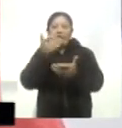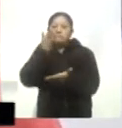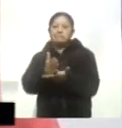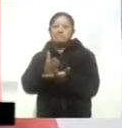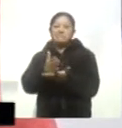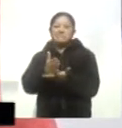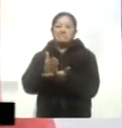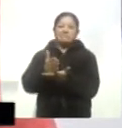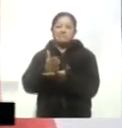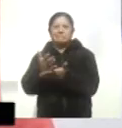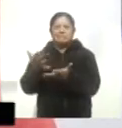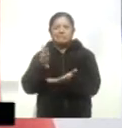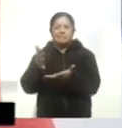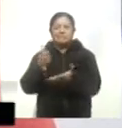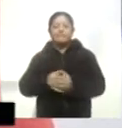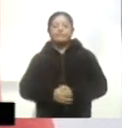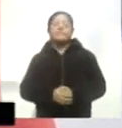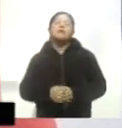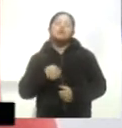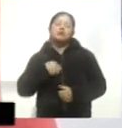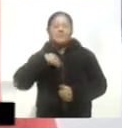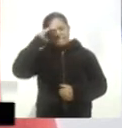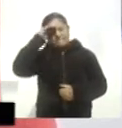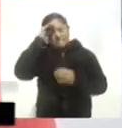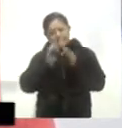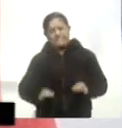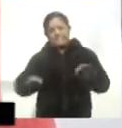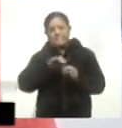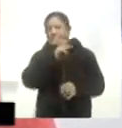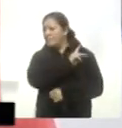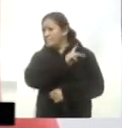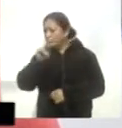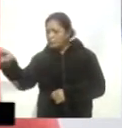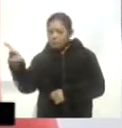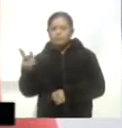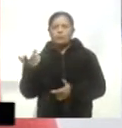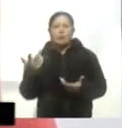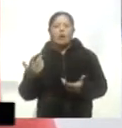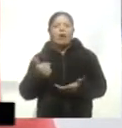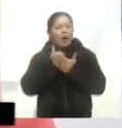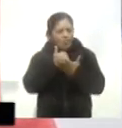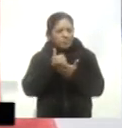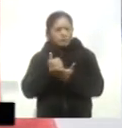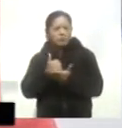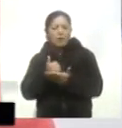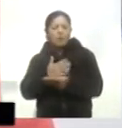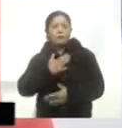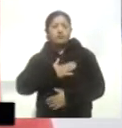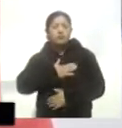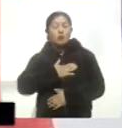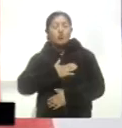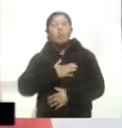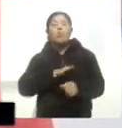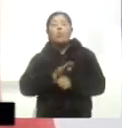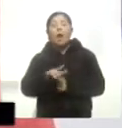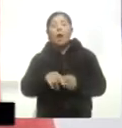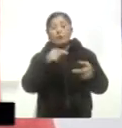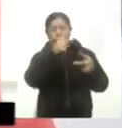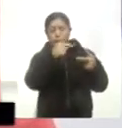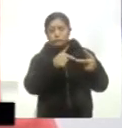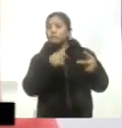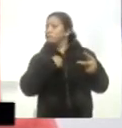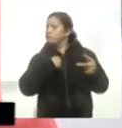eso creo que lo más importante es colaborar, que todos hagamos lo que nos corresponde y que de esta manera entre todos vayamos